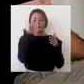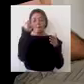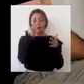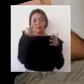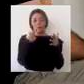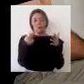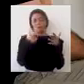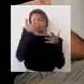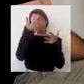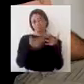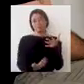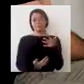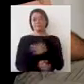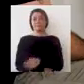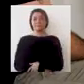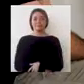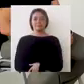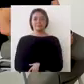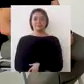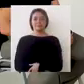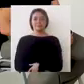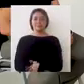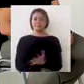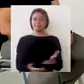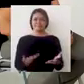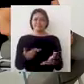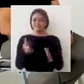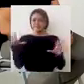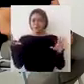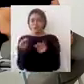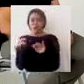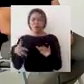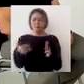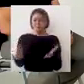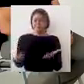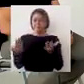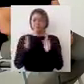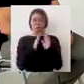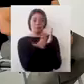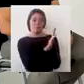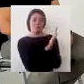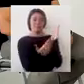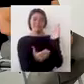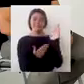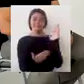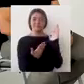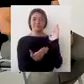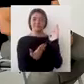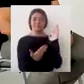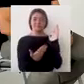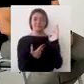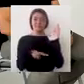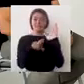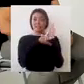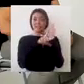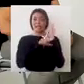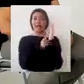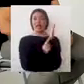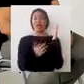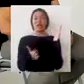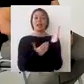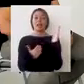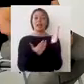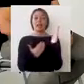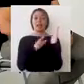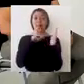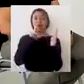¿cierto? Carlos, mire, y a todos quisiera simplemente mostrarles algo. Este libro es publicado por Rey Naranjo